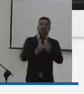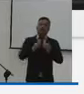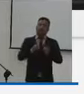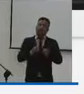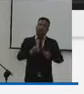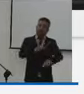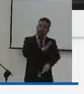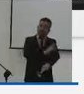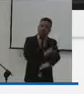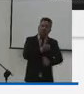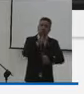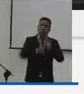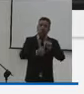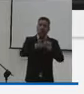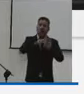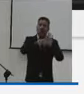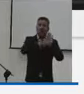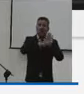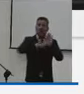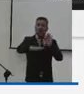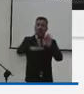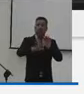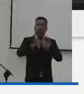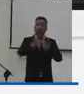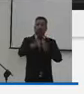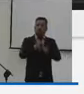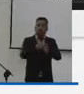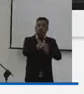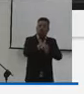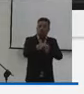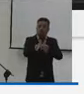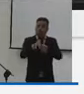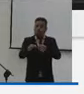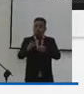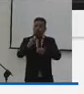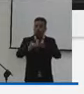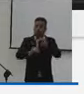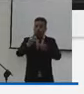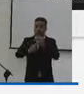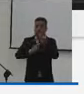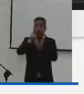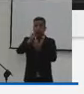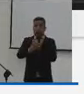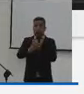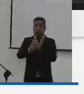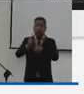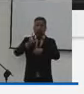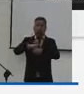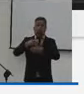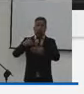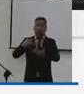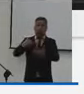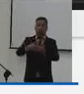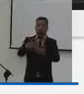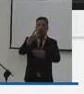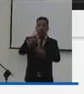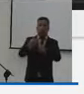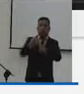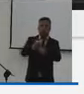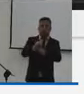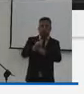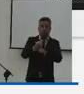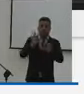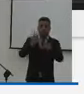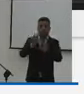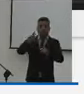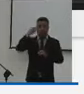fortalecer la política pública de los municipios y hacer los proyectos cuatrienales como o